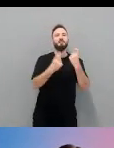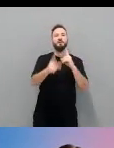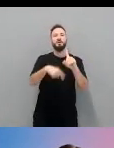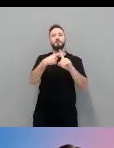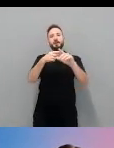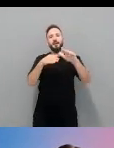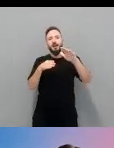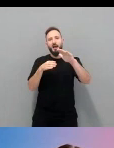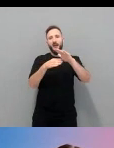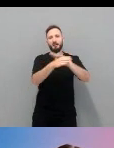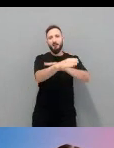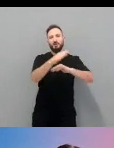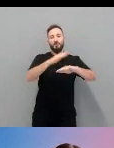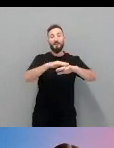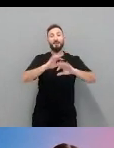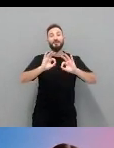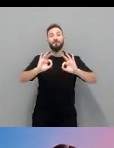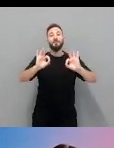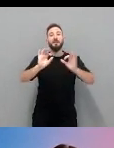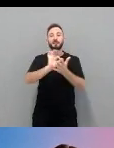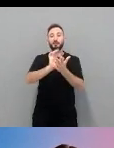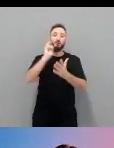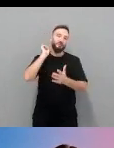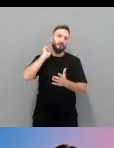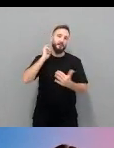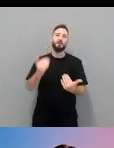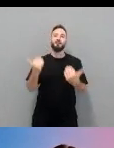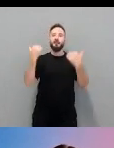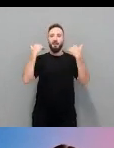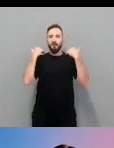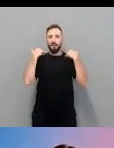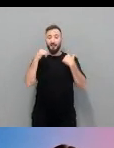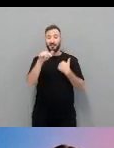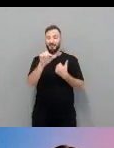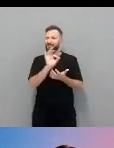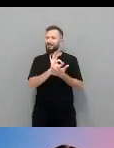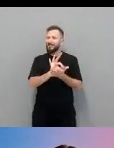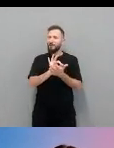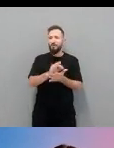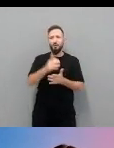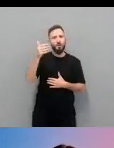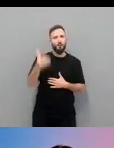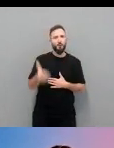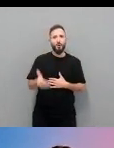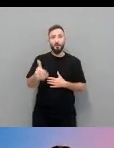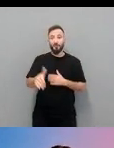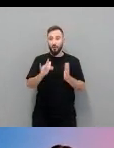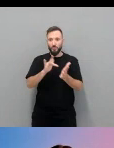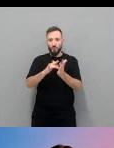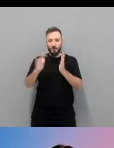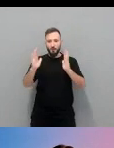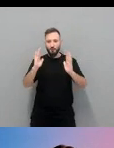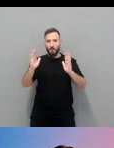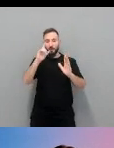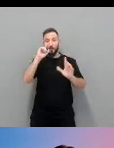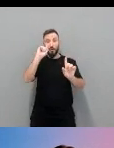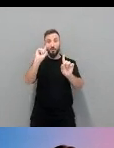prestan desde los servicios de ASPACE. Ese servicio tan importante, sobre todo en los primeros momentos de un